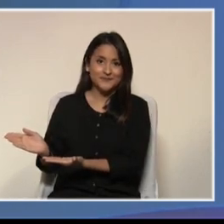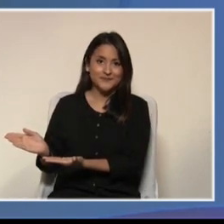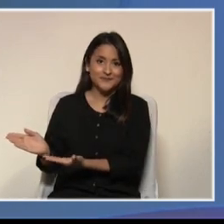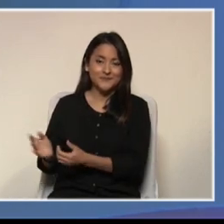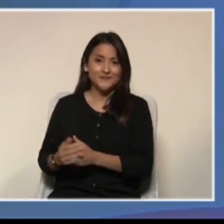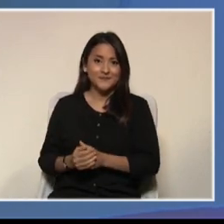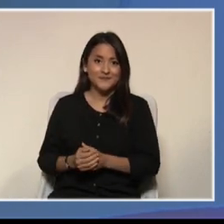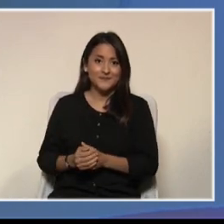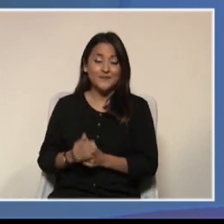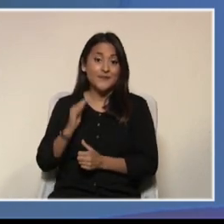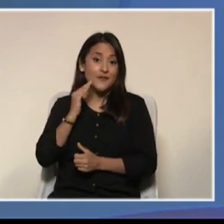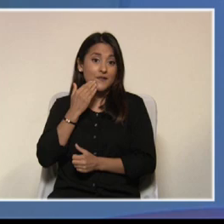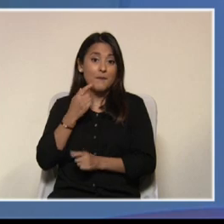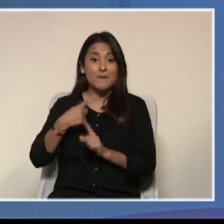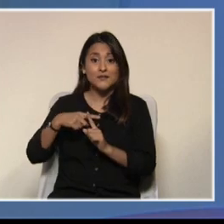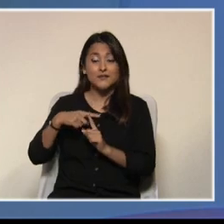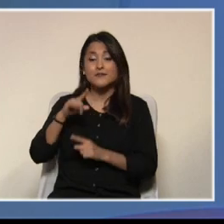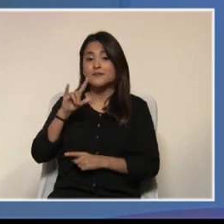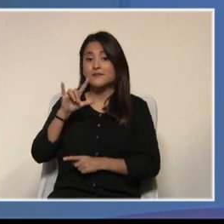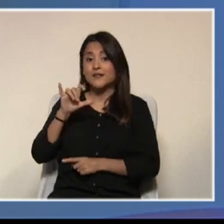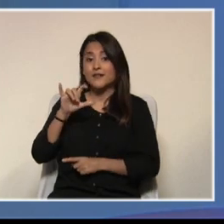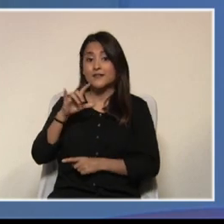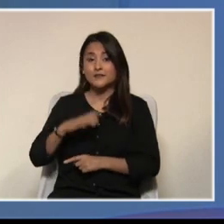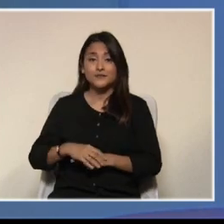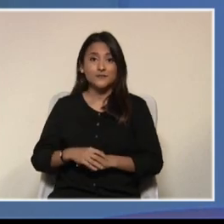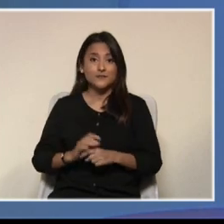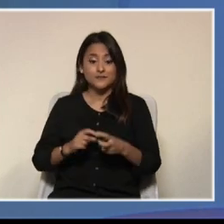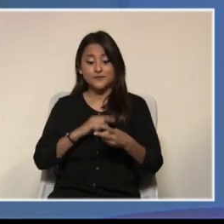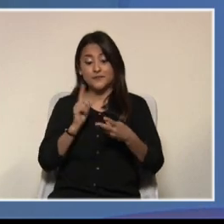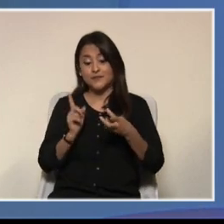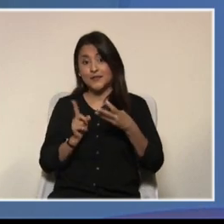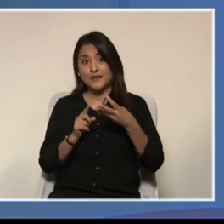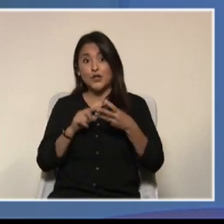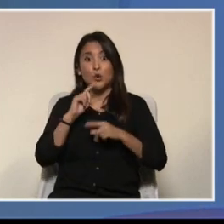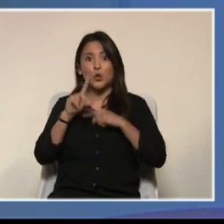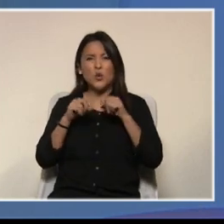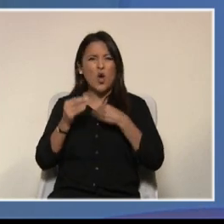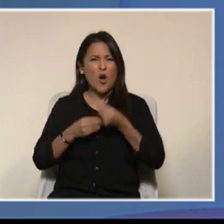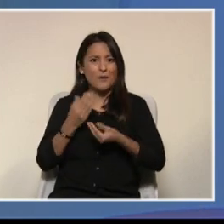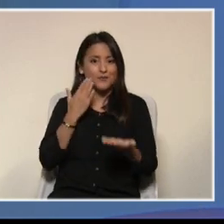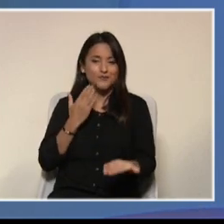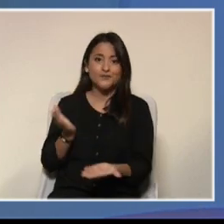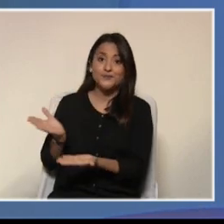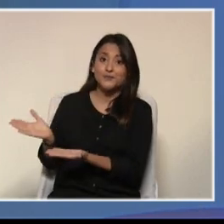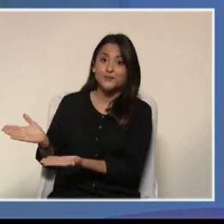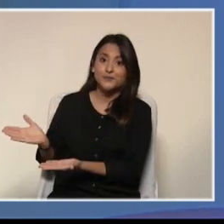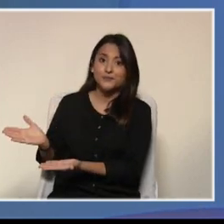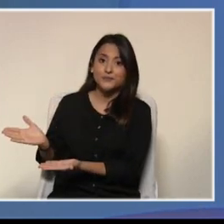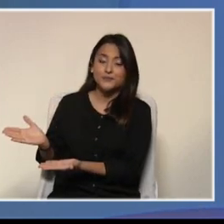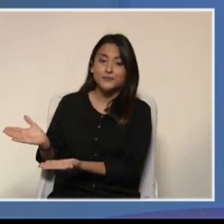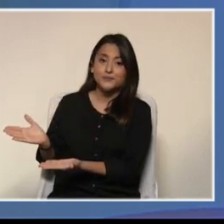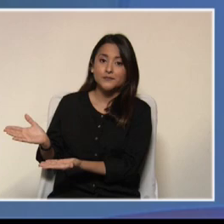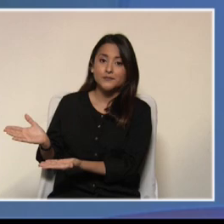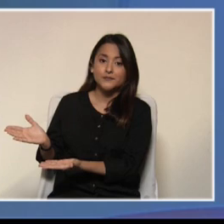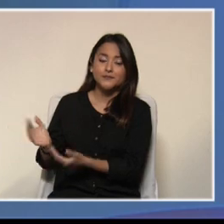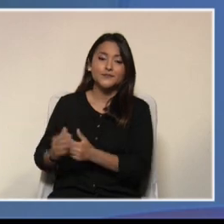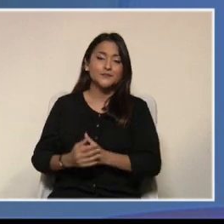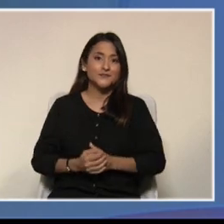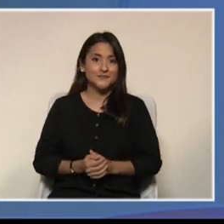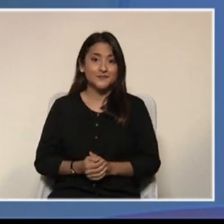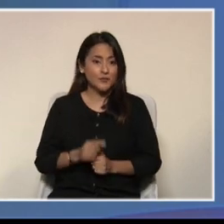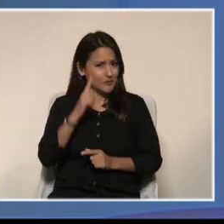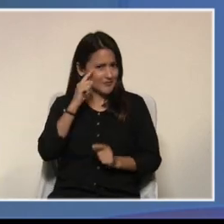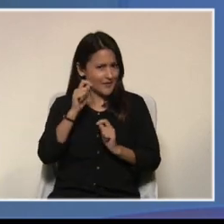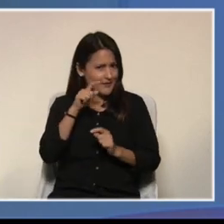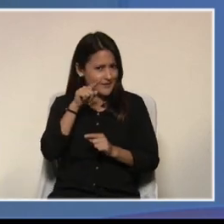@CadaFamiliaUnaEscuela para Facebook e Instagram. Y solamente en el Twitter pueden encontrarnos por Familia Escuela 1. Ya